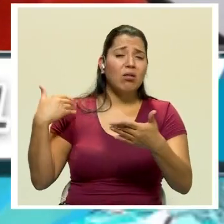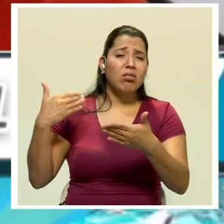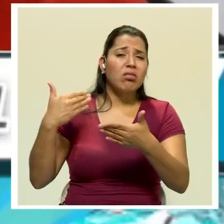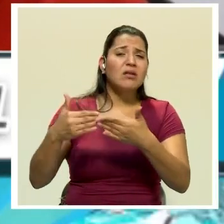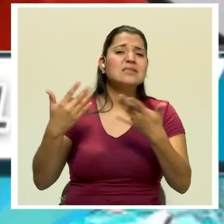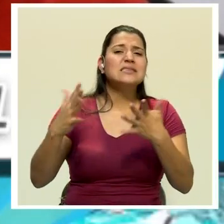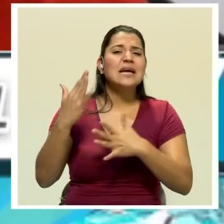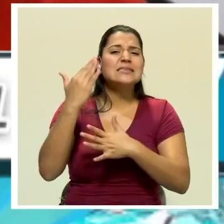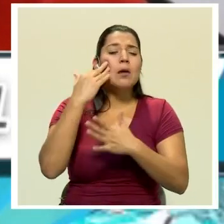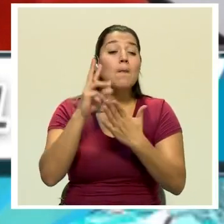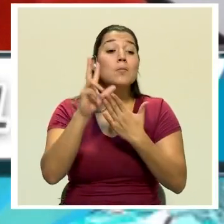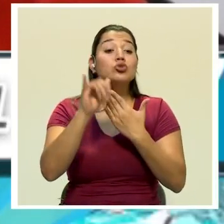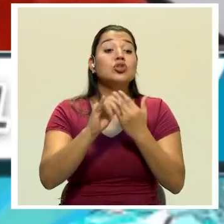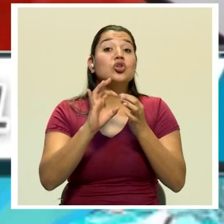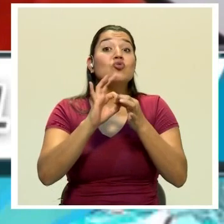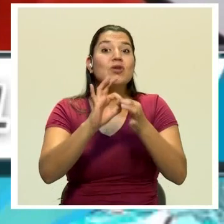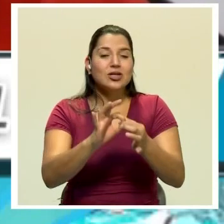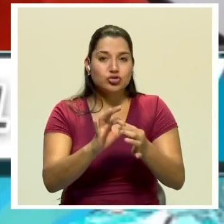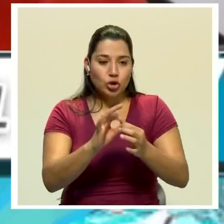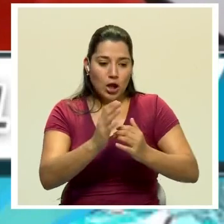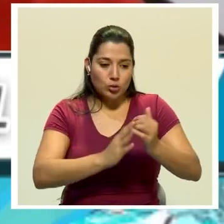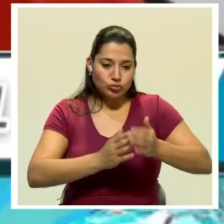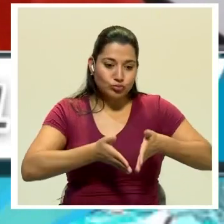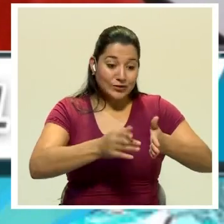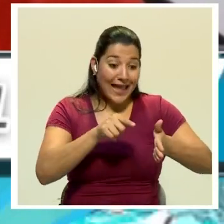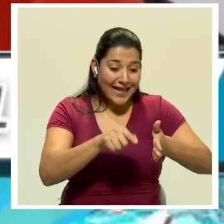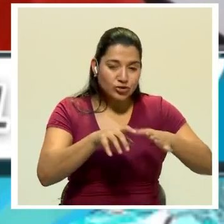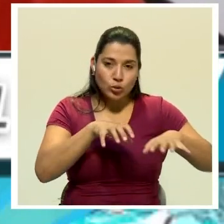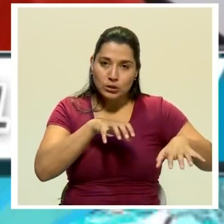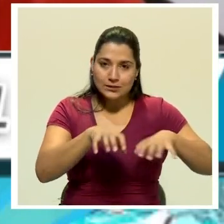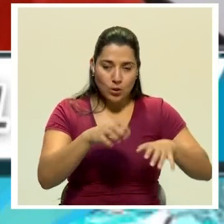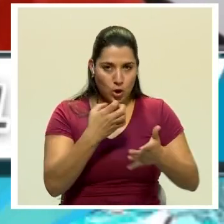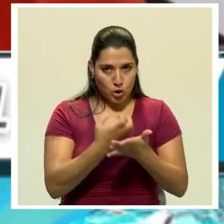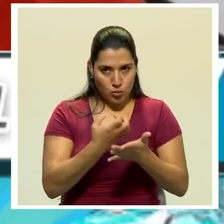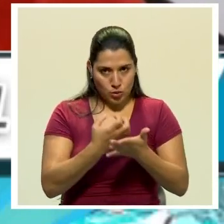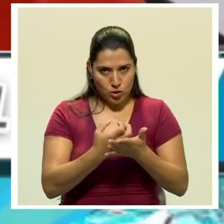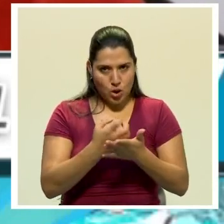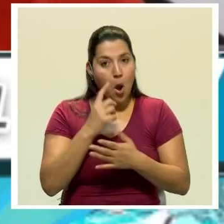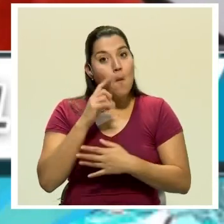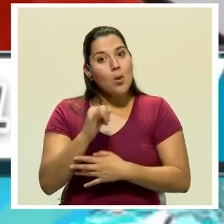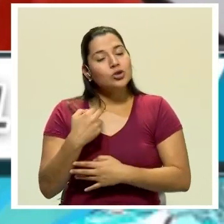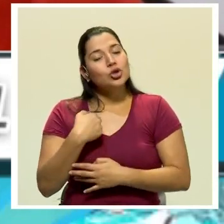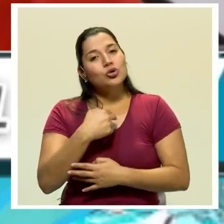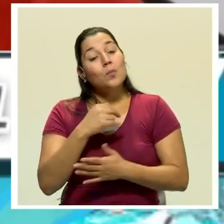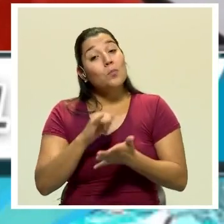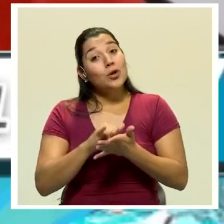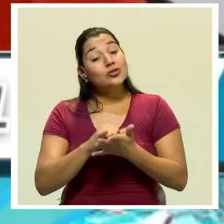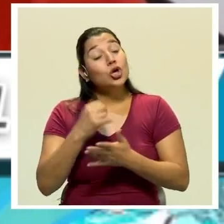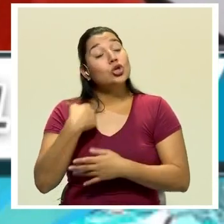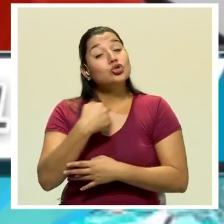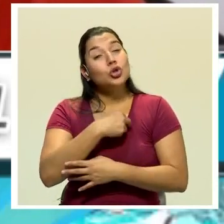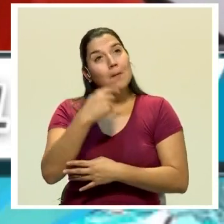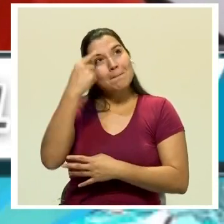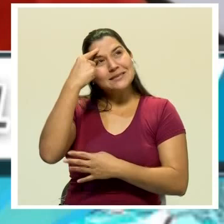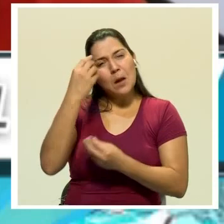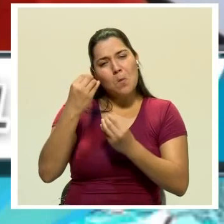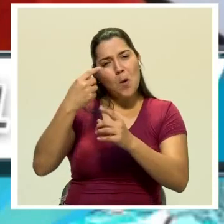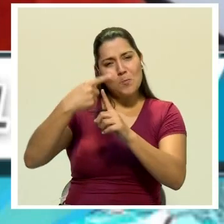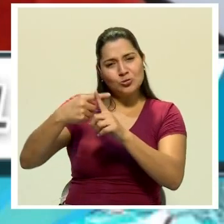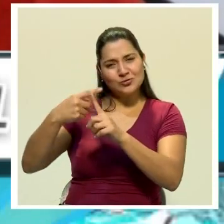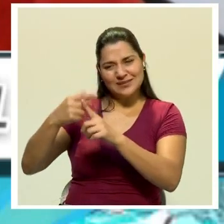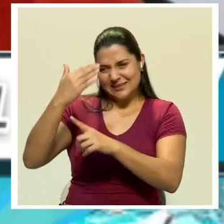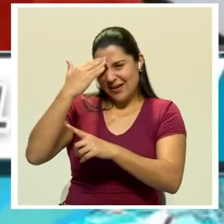inversión de infraestructura es lo que reactiva la economía. Por eso es que nosotros somos muy optimistas que van a haber muchas